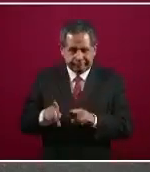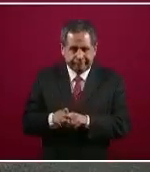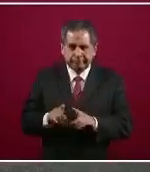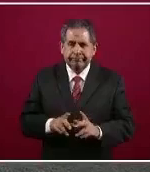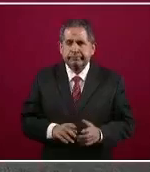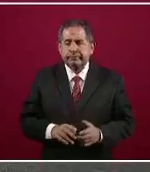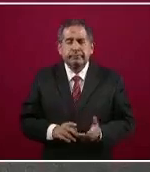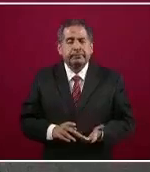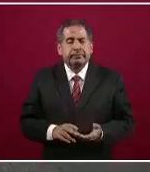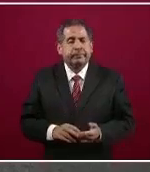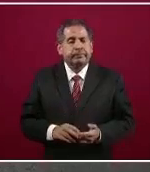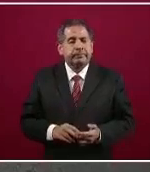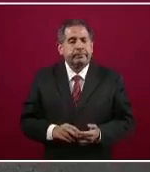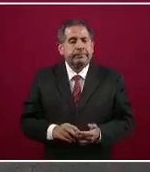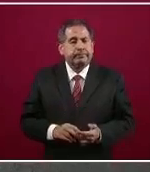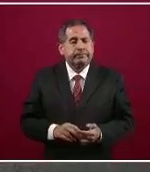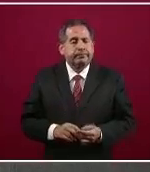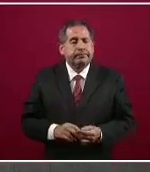con los